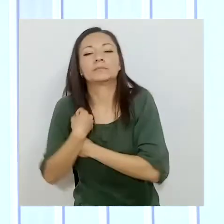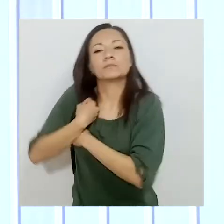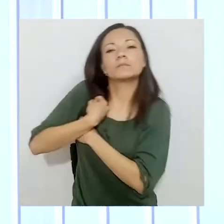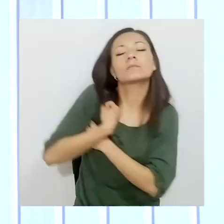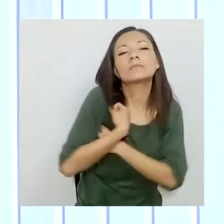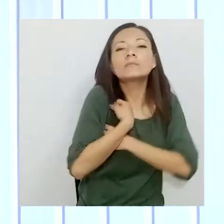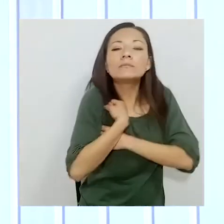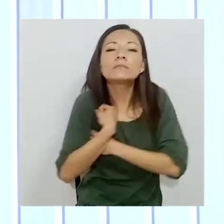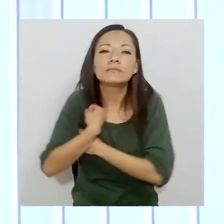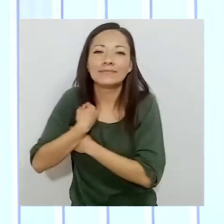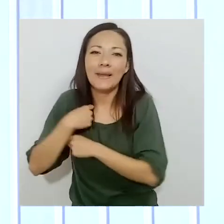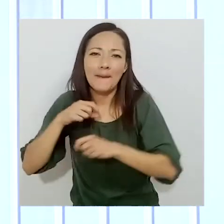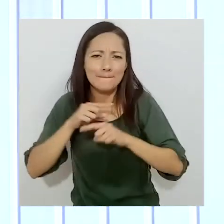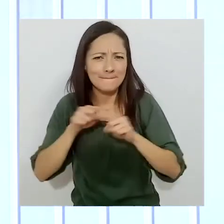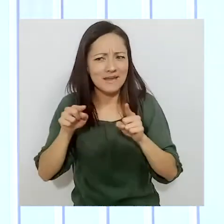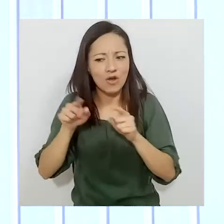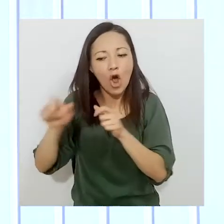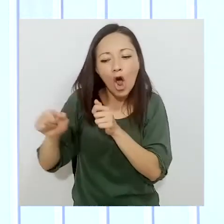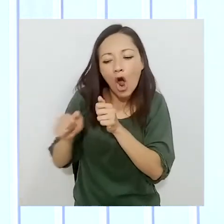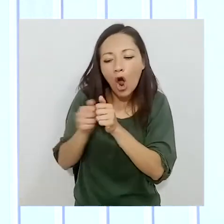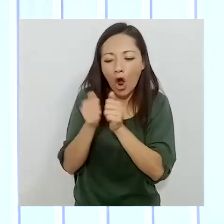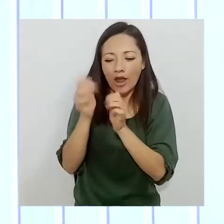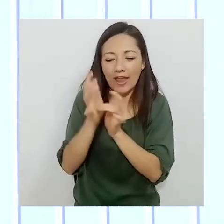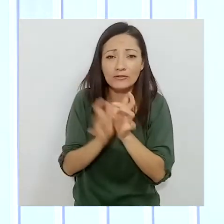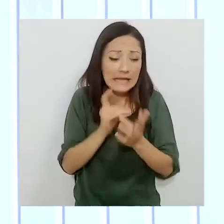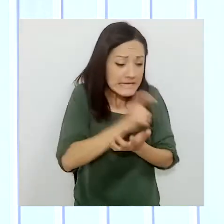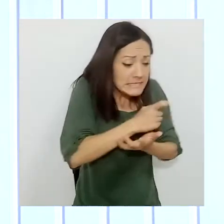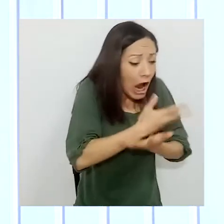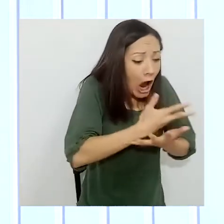Con Jesús no tenemos necesidad. Él se acuerda que les dijo a los